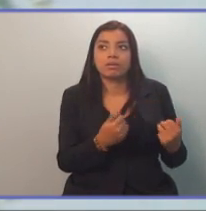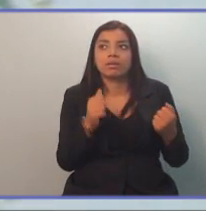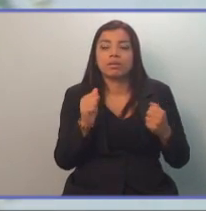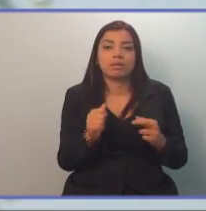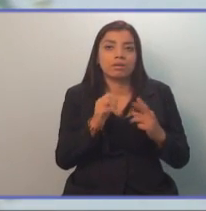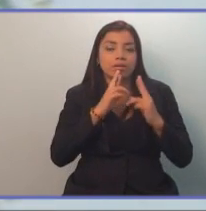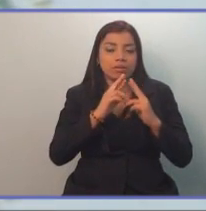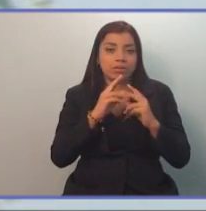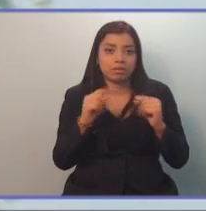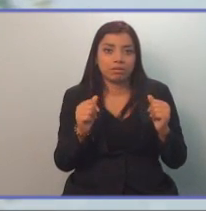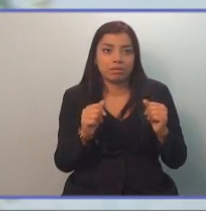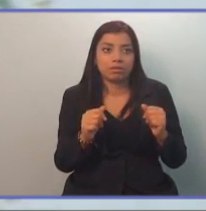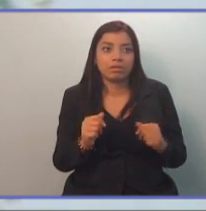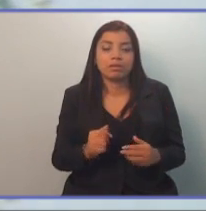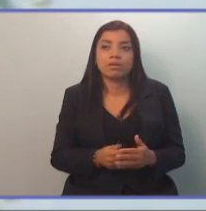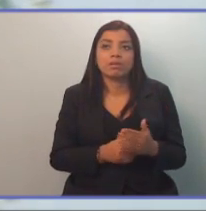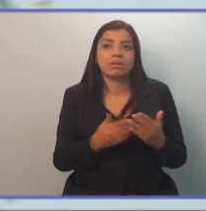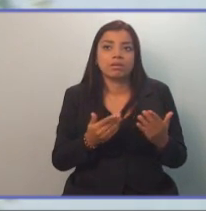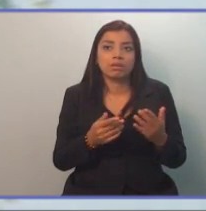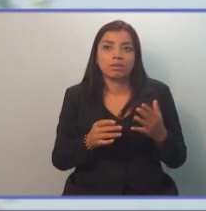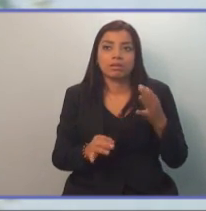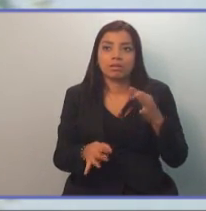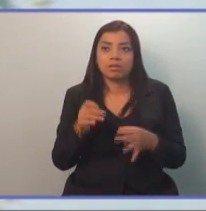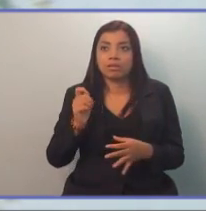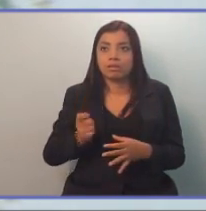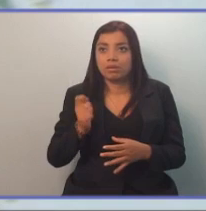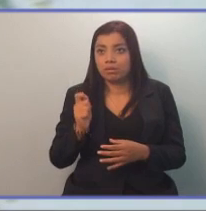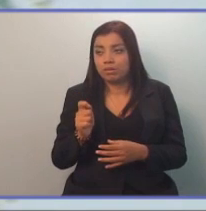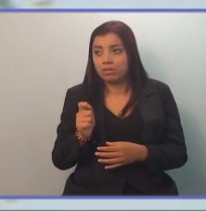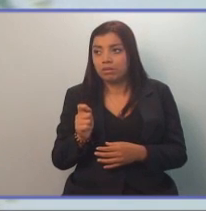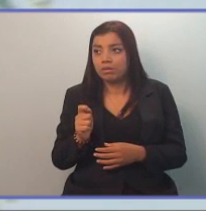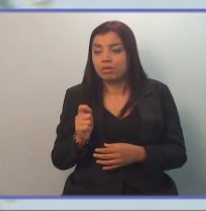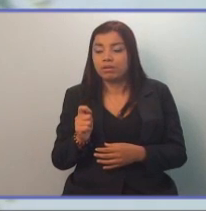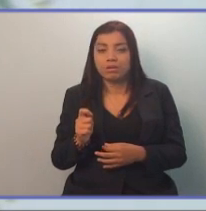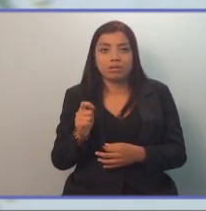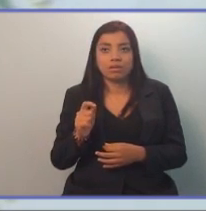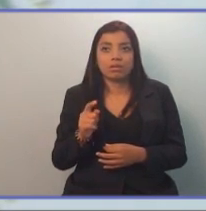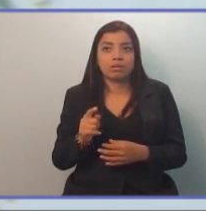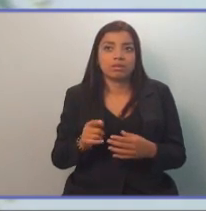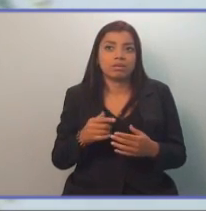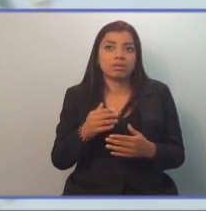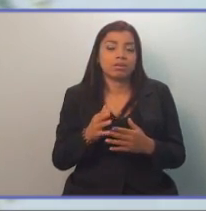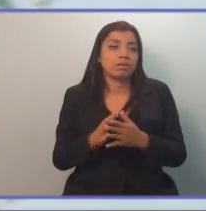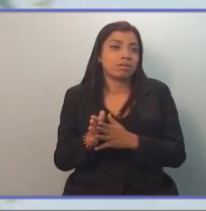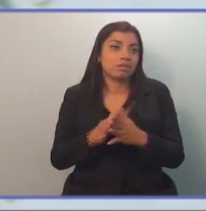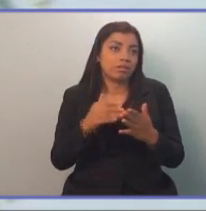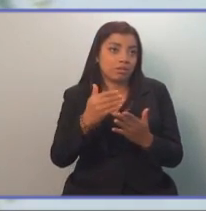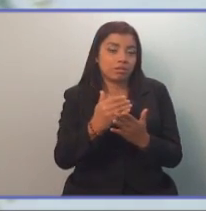responder al justiciable que ha acudido en defensa de sus intereses.